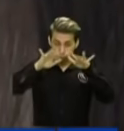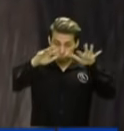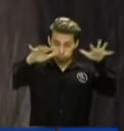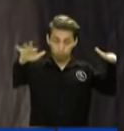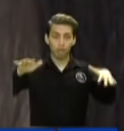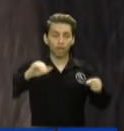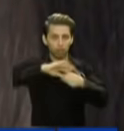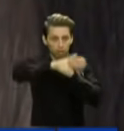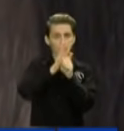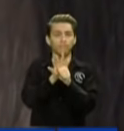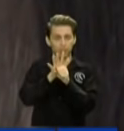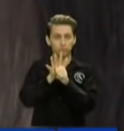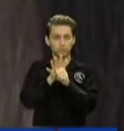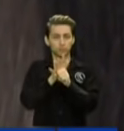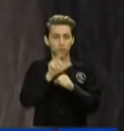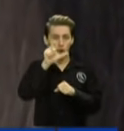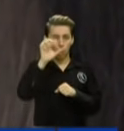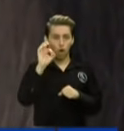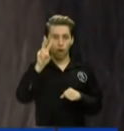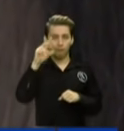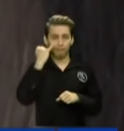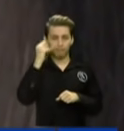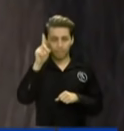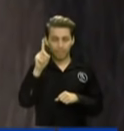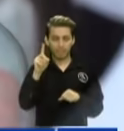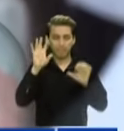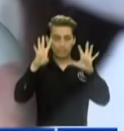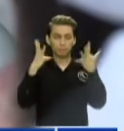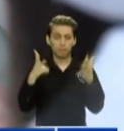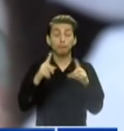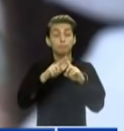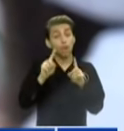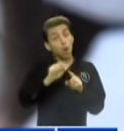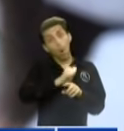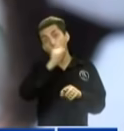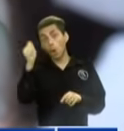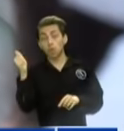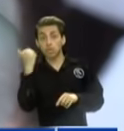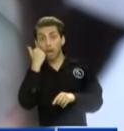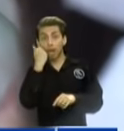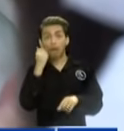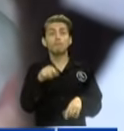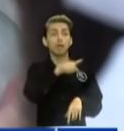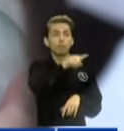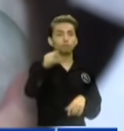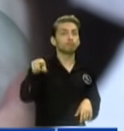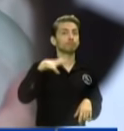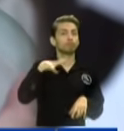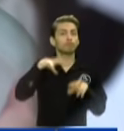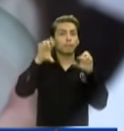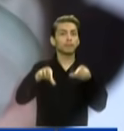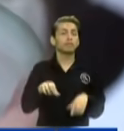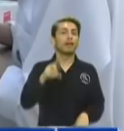COVID-19. Sin embargo, otra de las enfermedades que está afectando a algunas personas es el dengue grave, que hasta la fecha